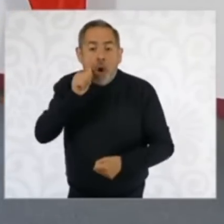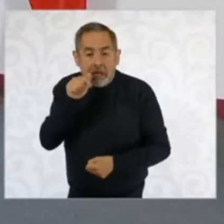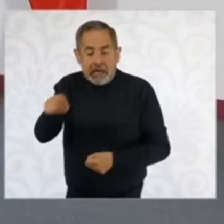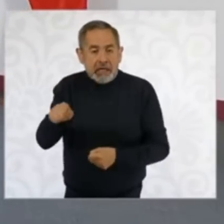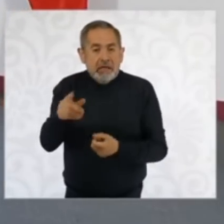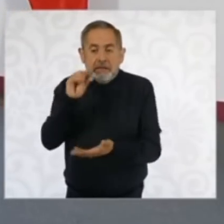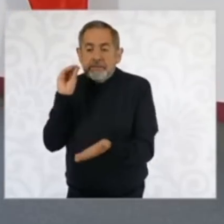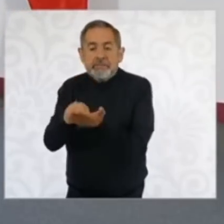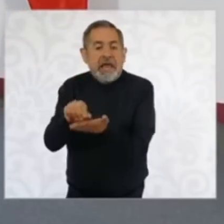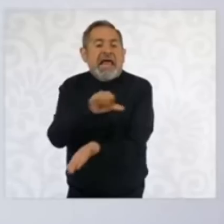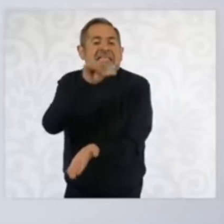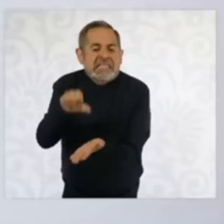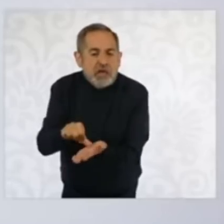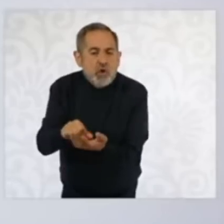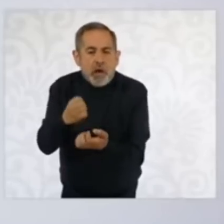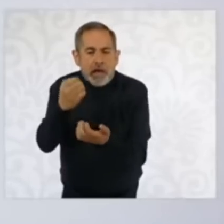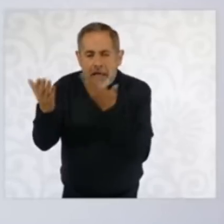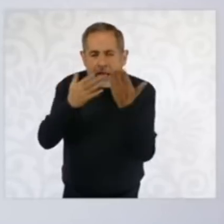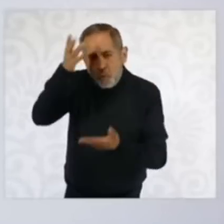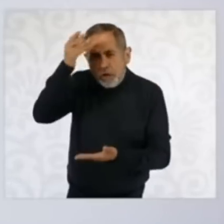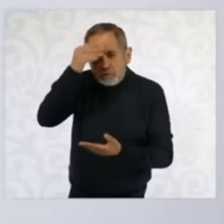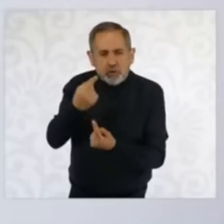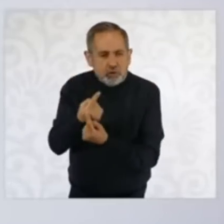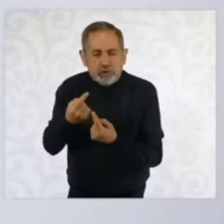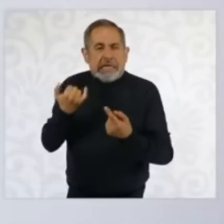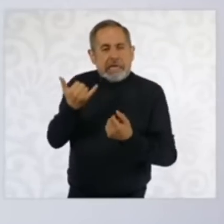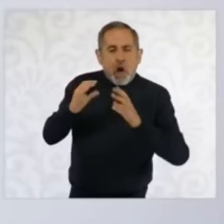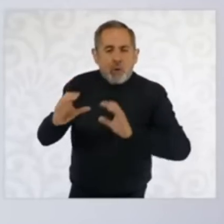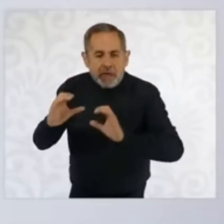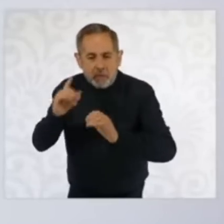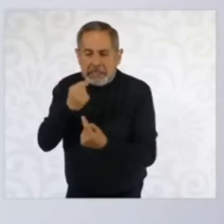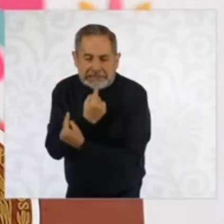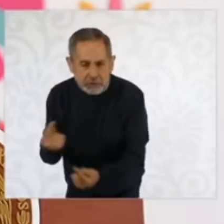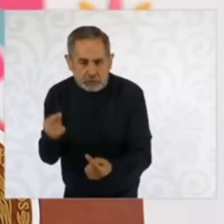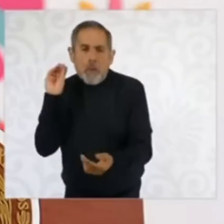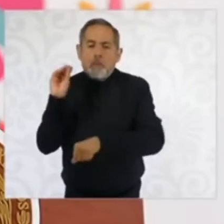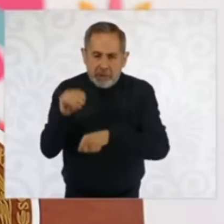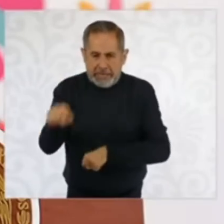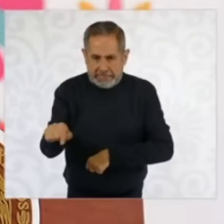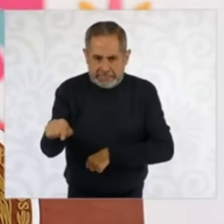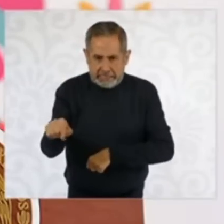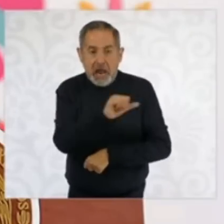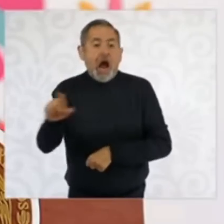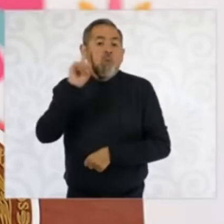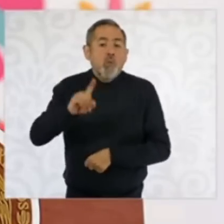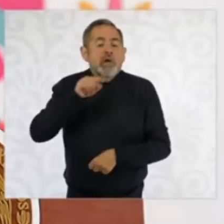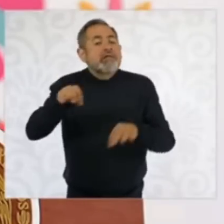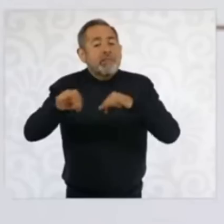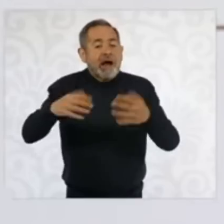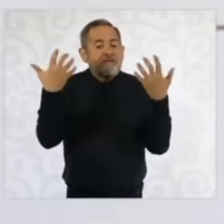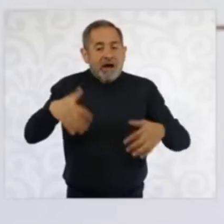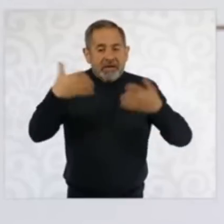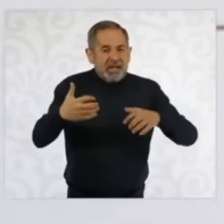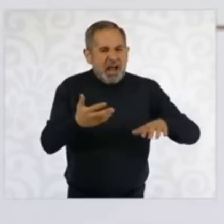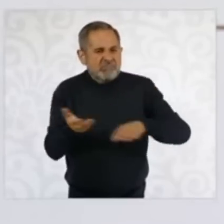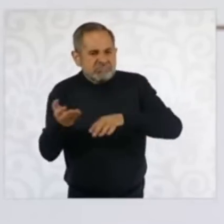de educación inicial o de cuidados de la primera infancia para las mujeres de la maquila.